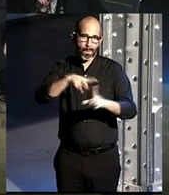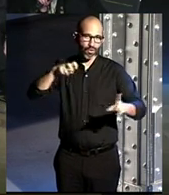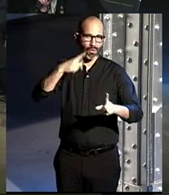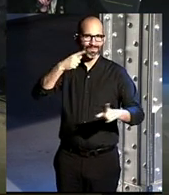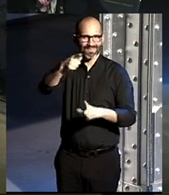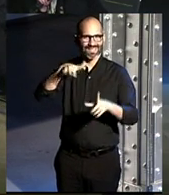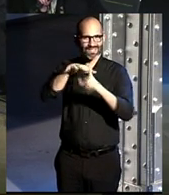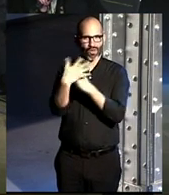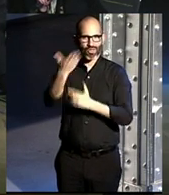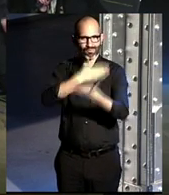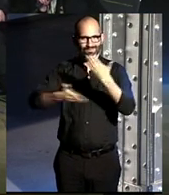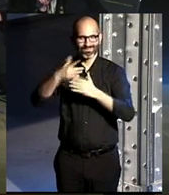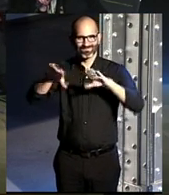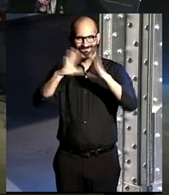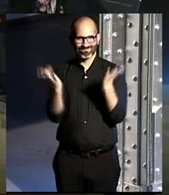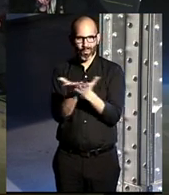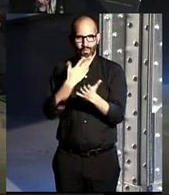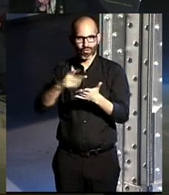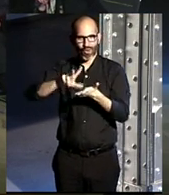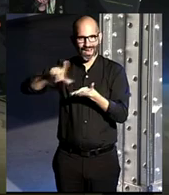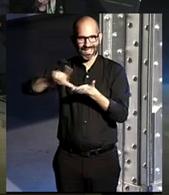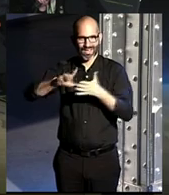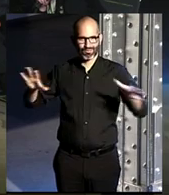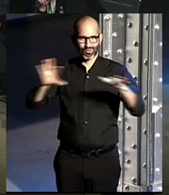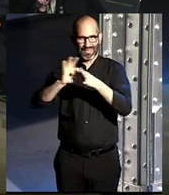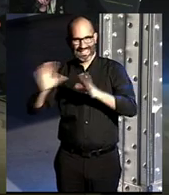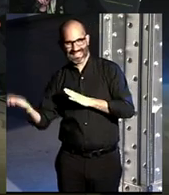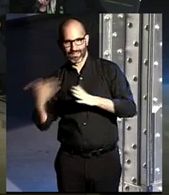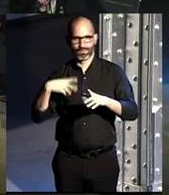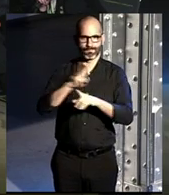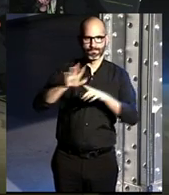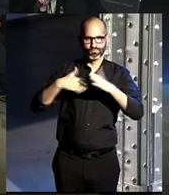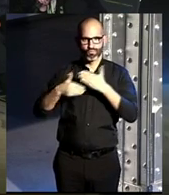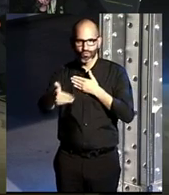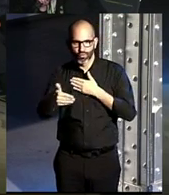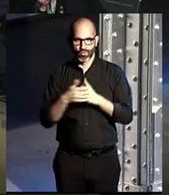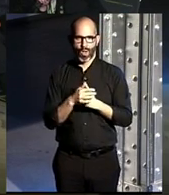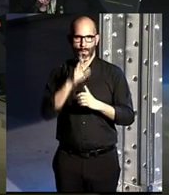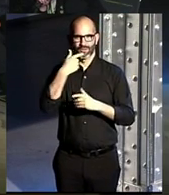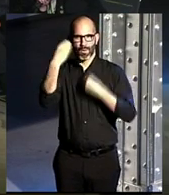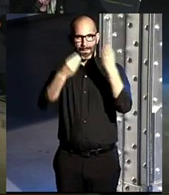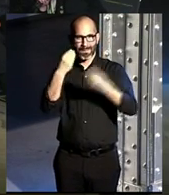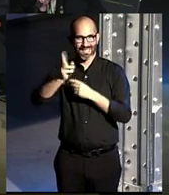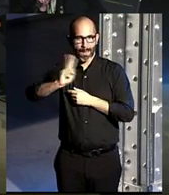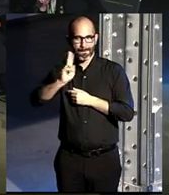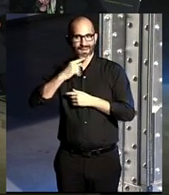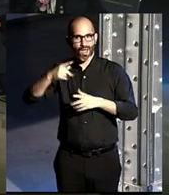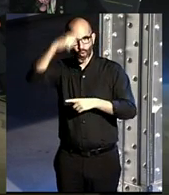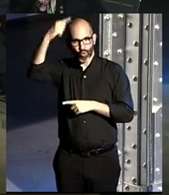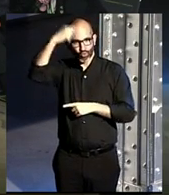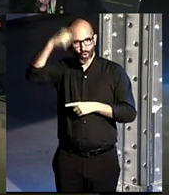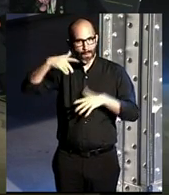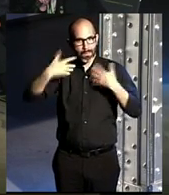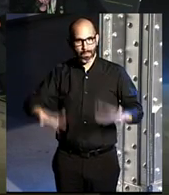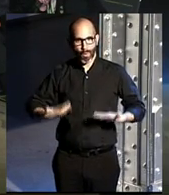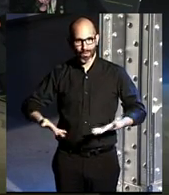iconográfico. Y eso puede tener que ver con el hecho de que Verne ha sido acogido por la cultura popular desde que se empezaron